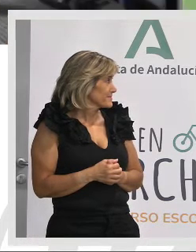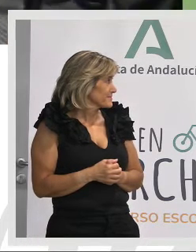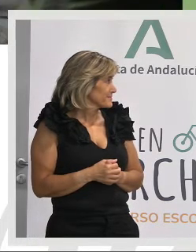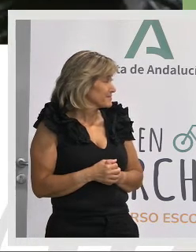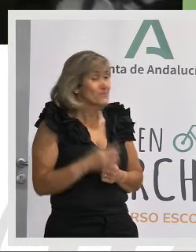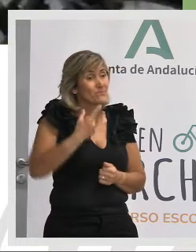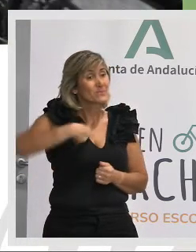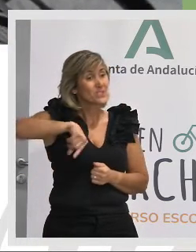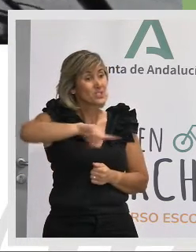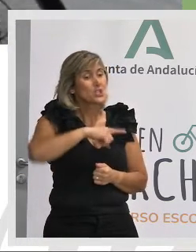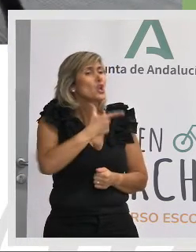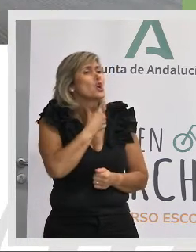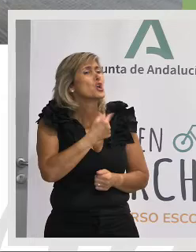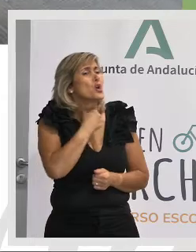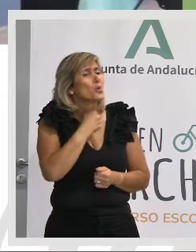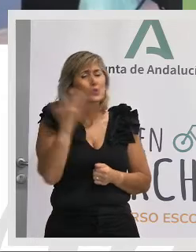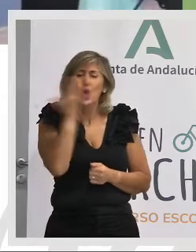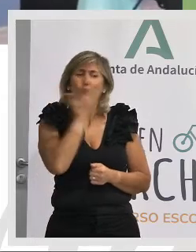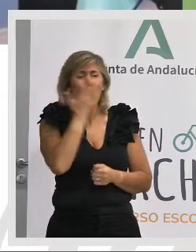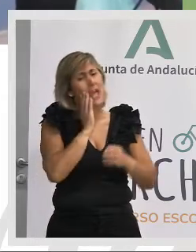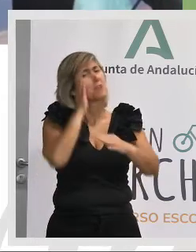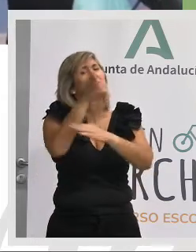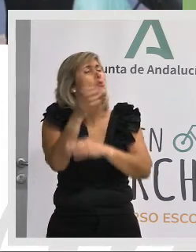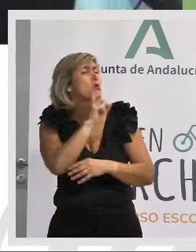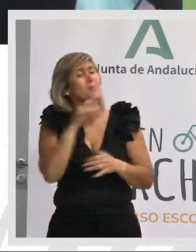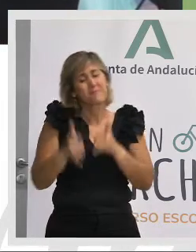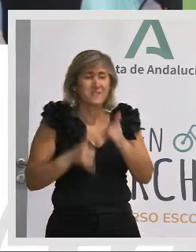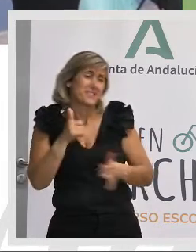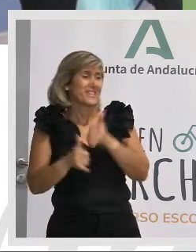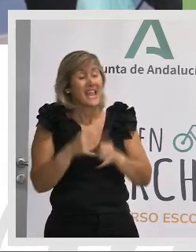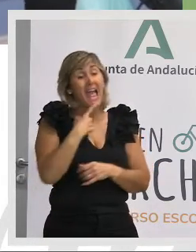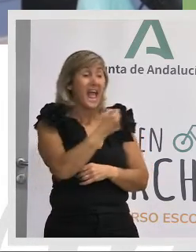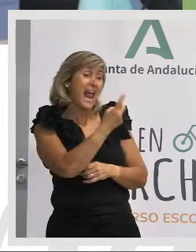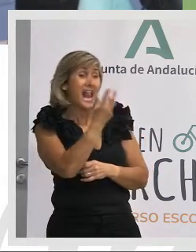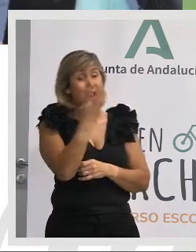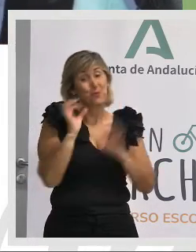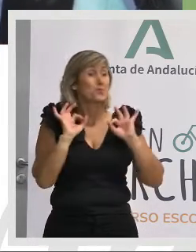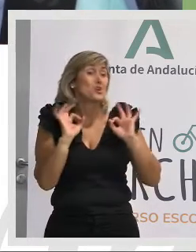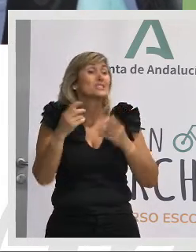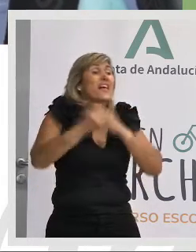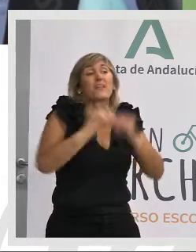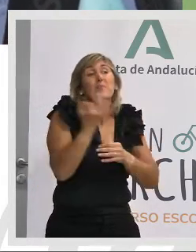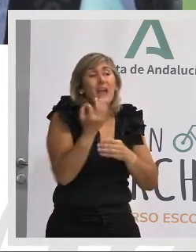A los dos nos gusta ir en bicicleta al cole. Así ayudamos al planeta.